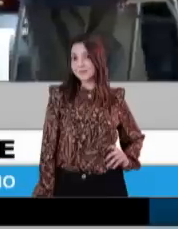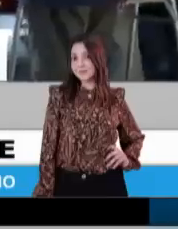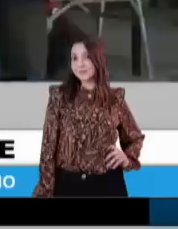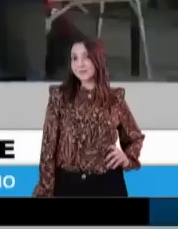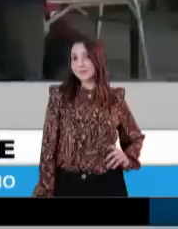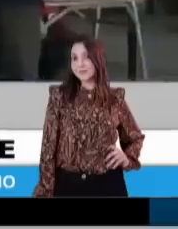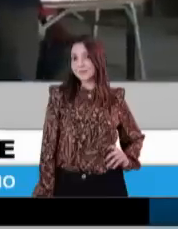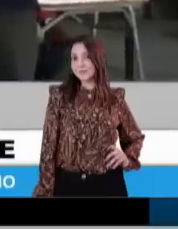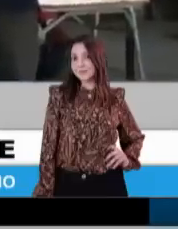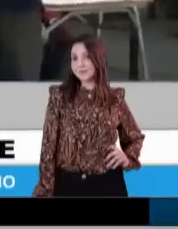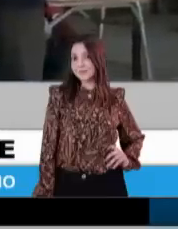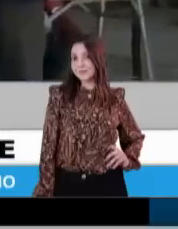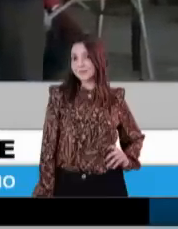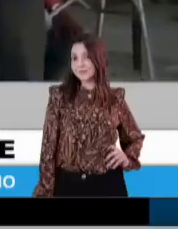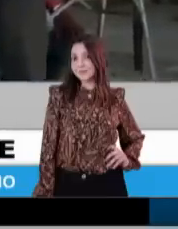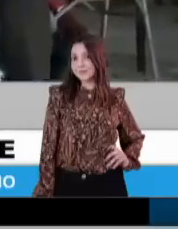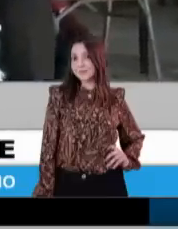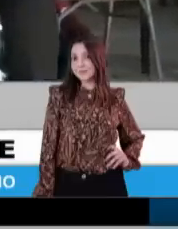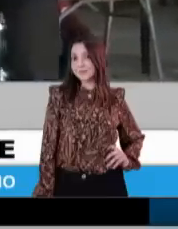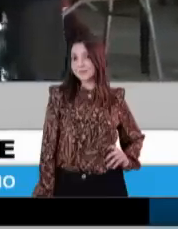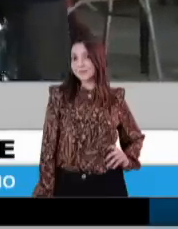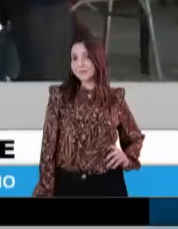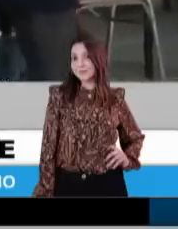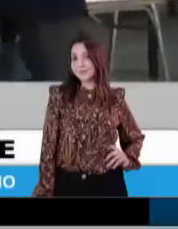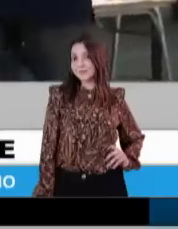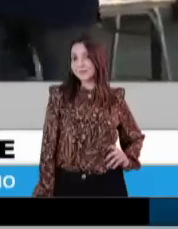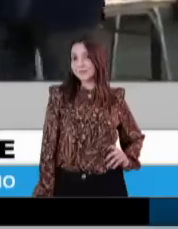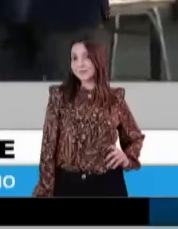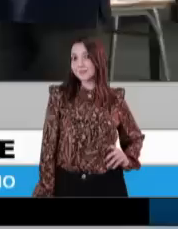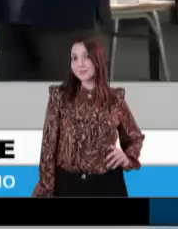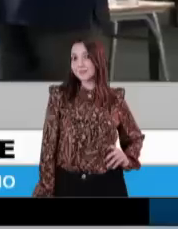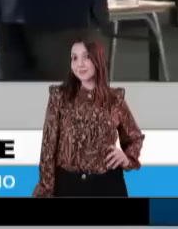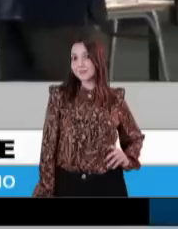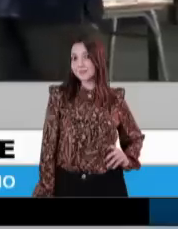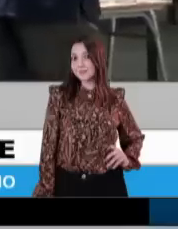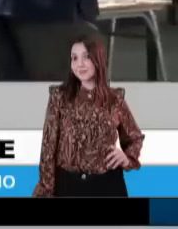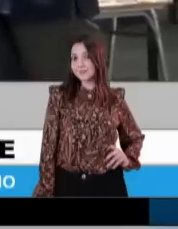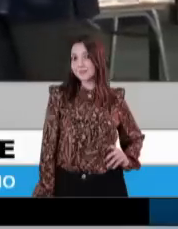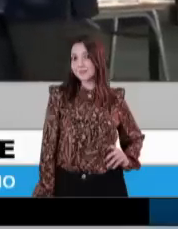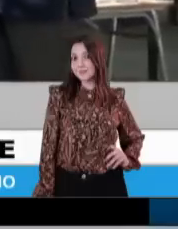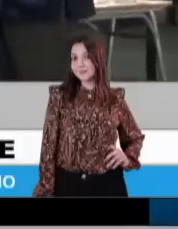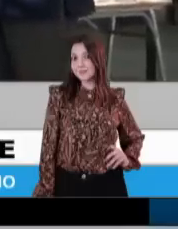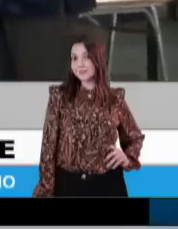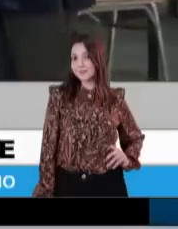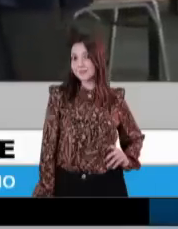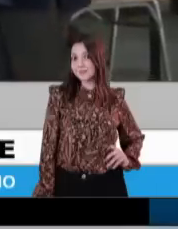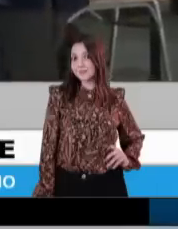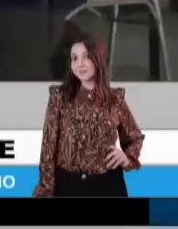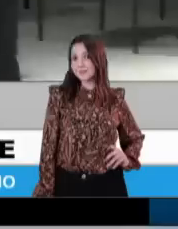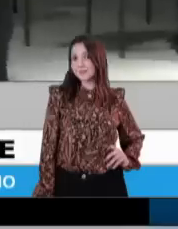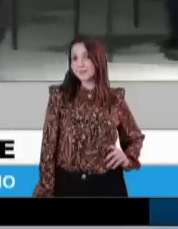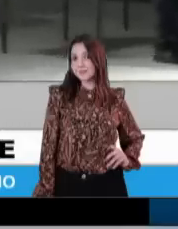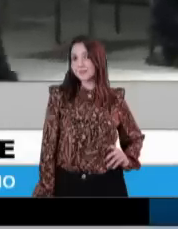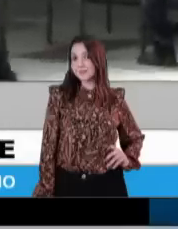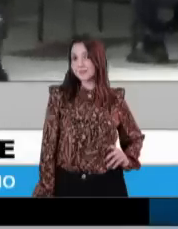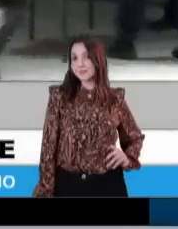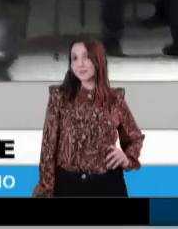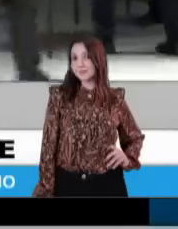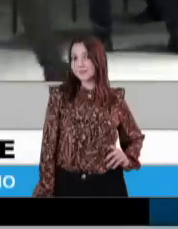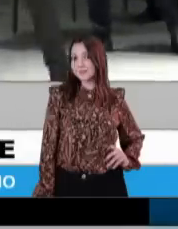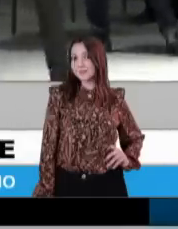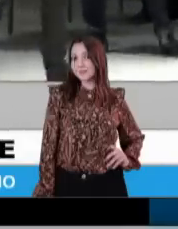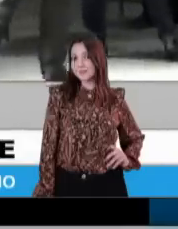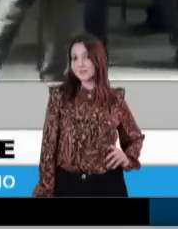Tribunal a la Corte Constitucional en el nuevo texto, pero eso está, y dice que habría que rescatar